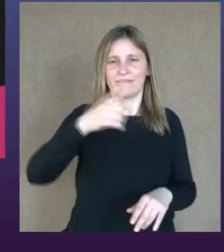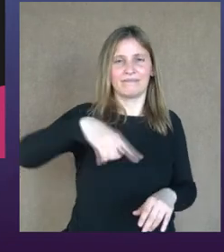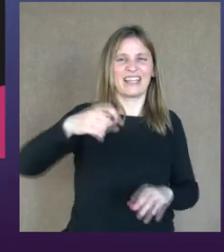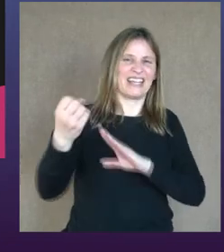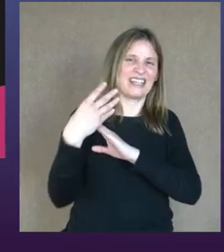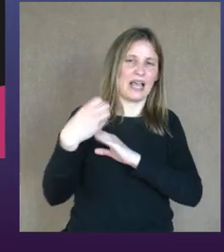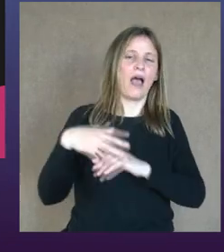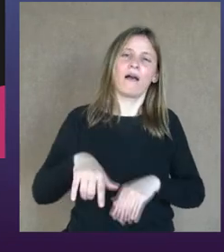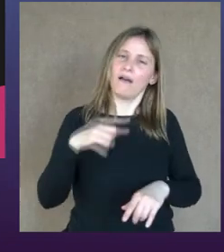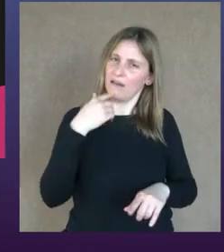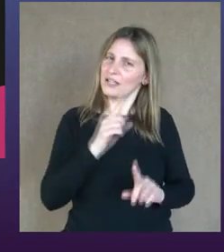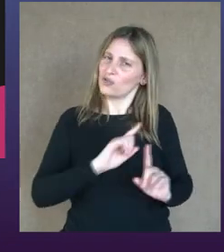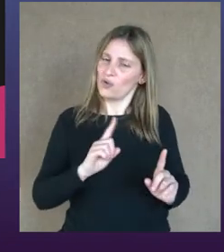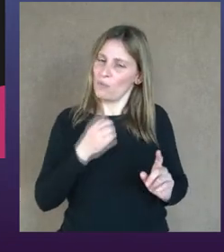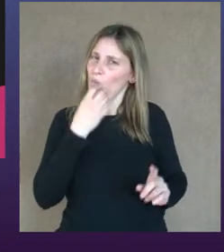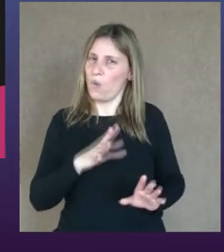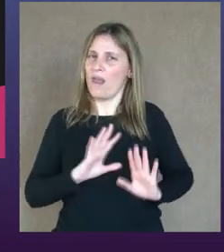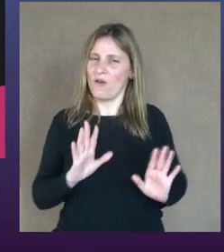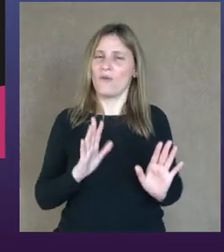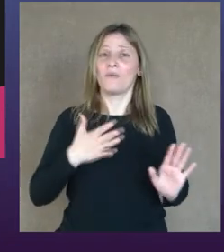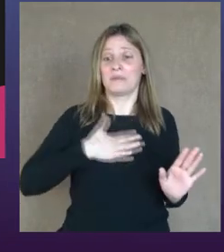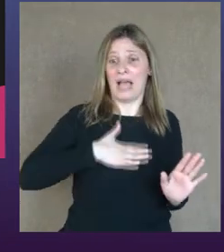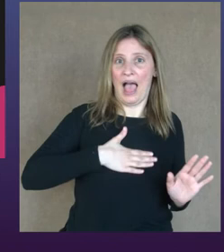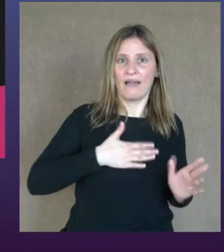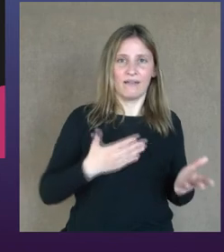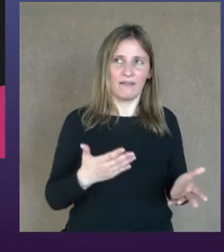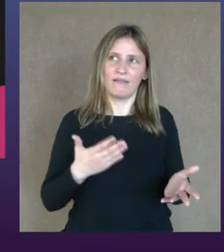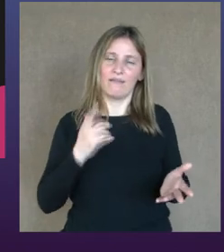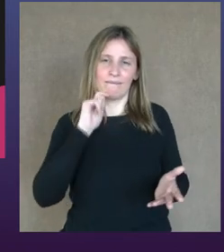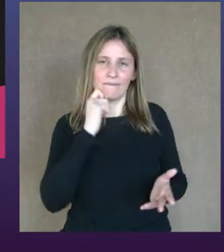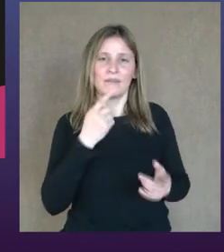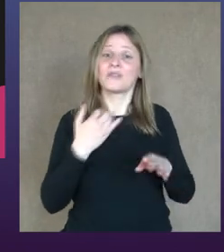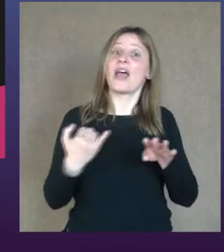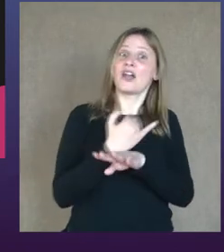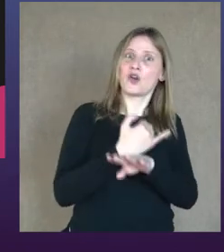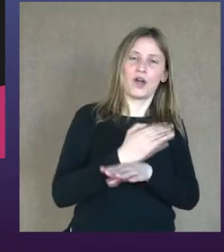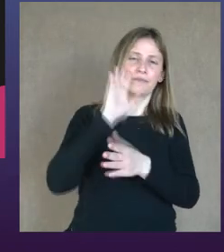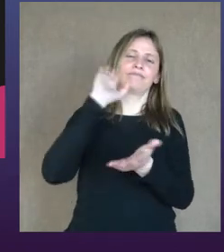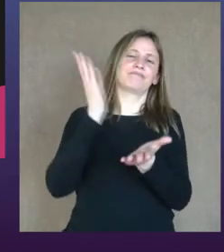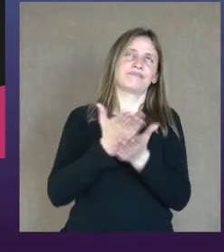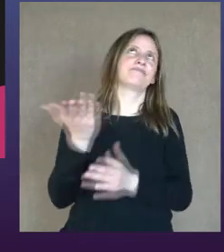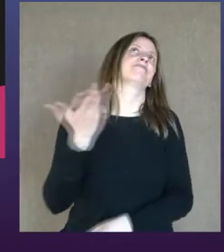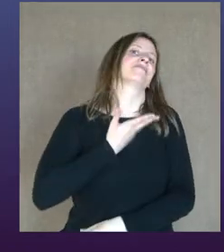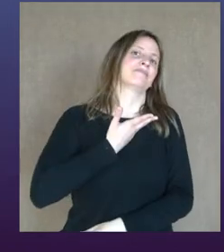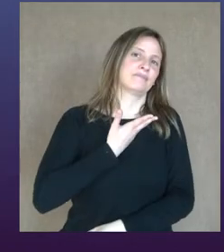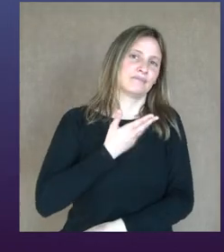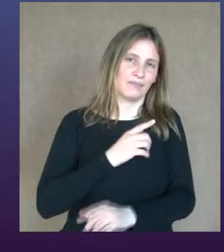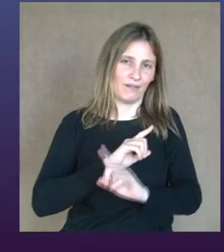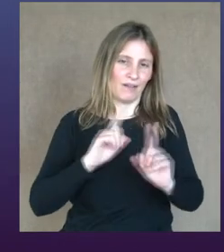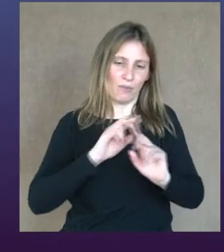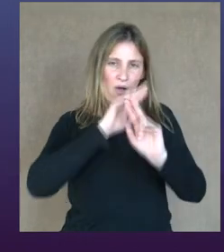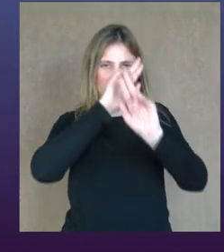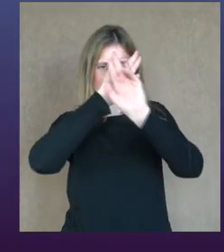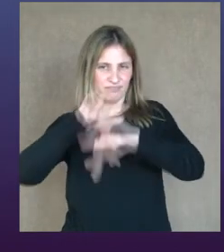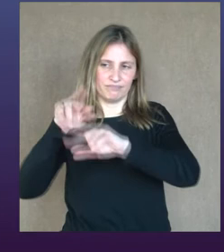un métier muy ingrato, es muy grato por una parte y muy ingrato por el otro, te equivocaste una vez y te tacharon para